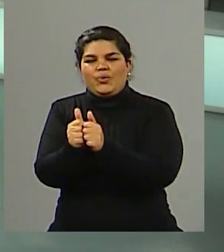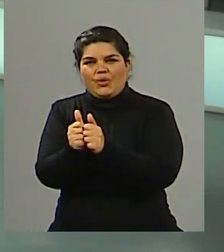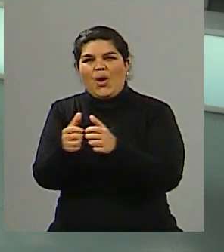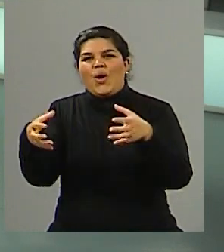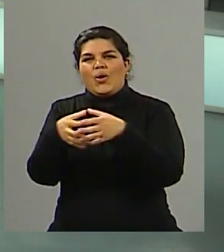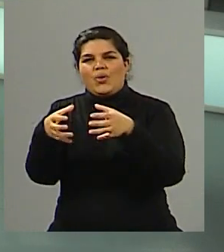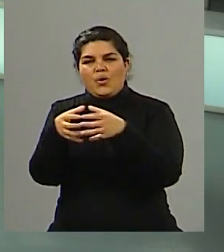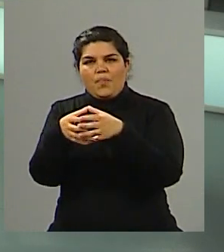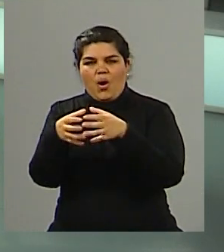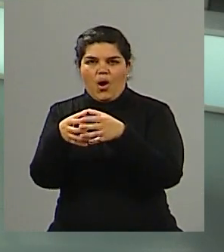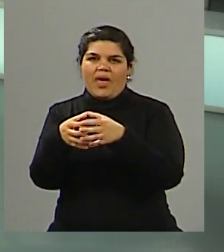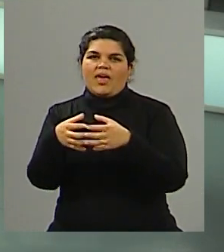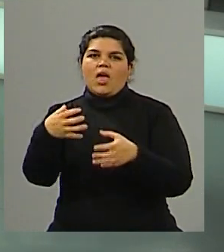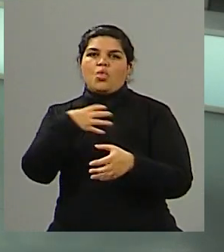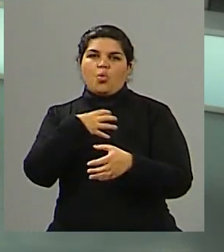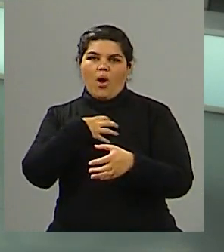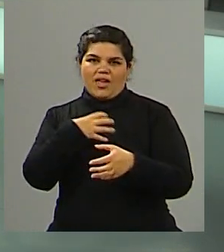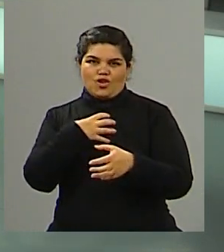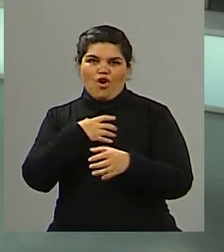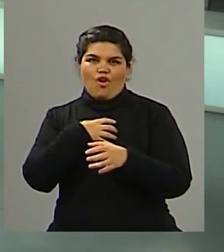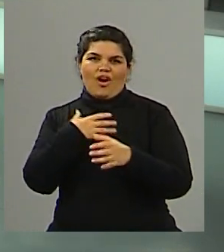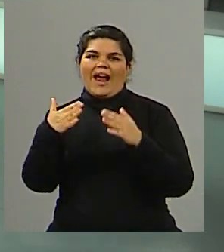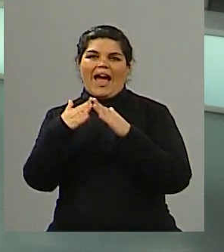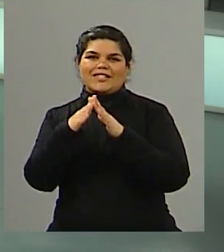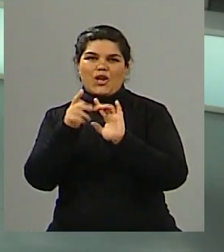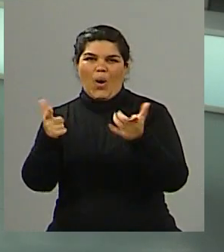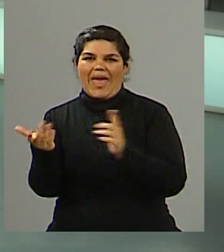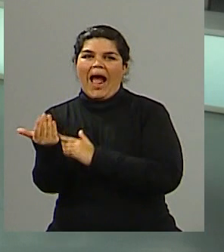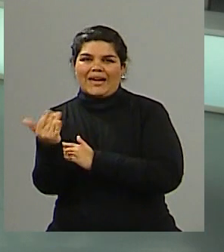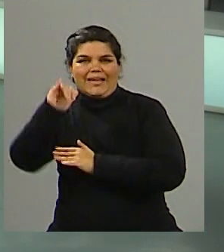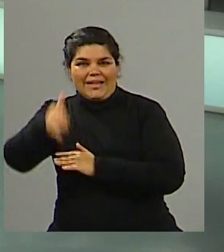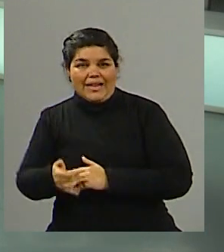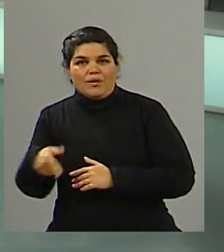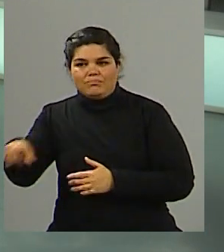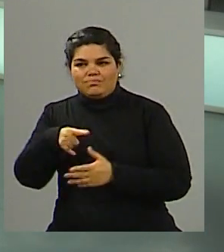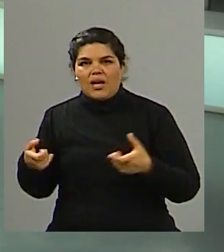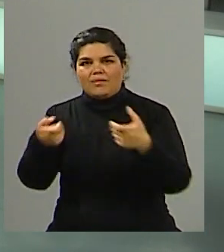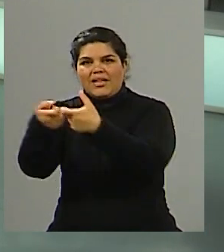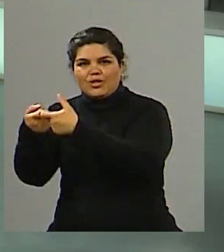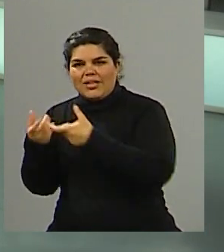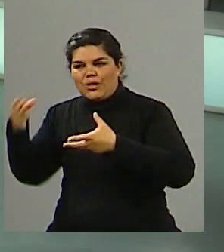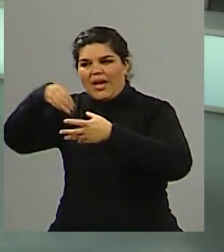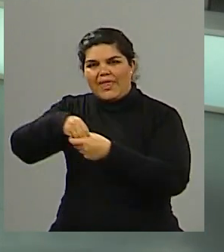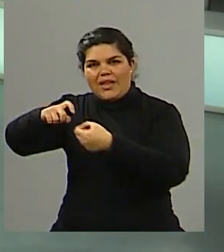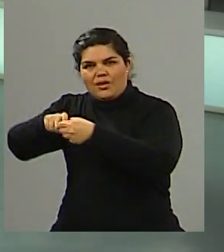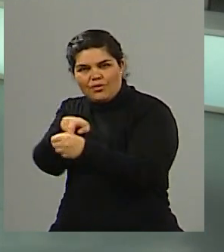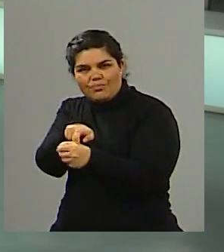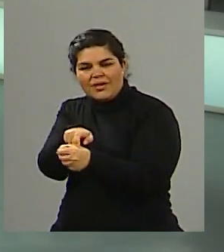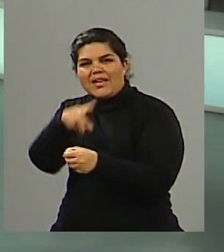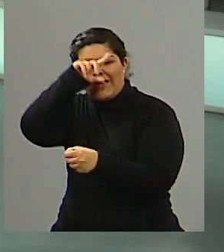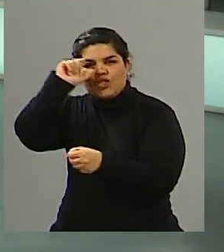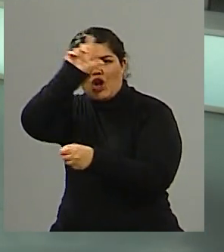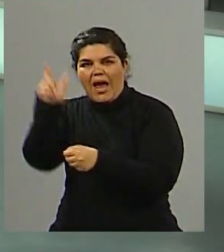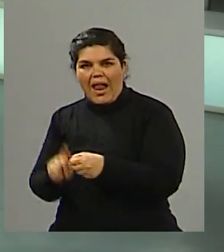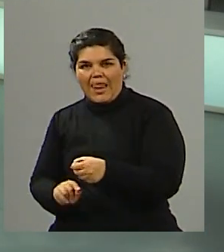No Propietaria, que recordemos que es una comunidad que nuclea a otras asociaciones de inquilinos a nivel nacional, de